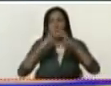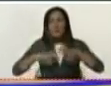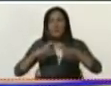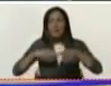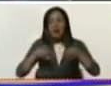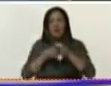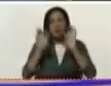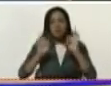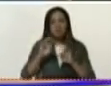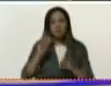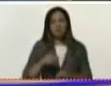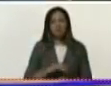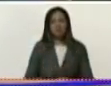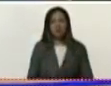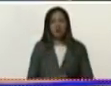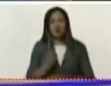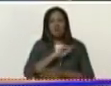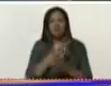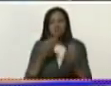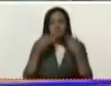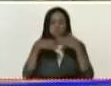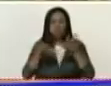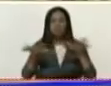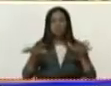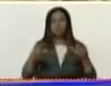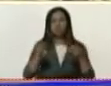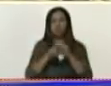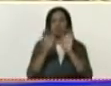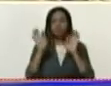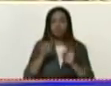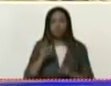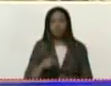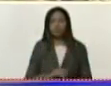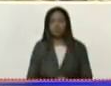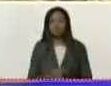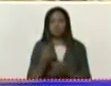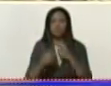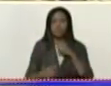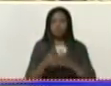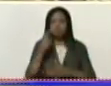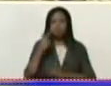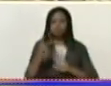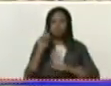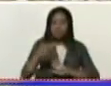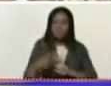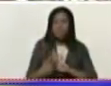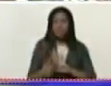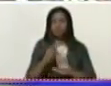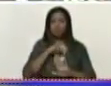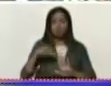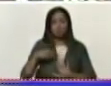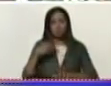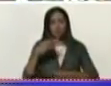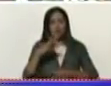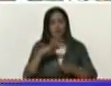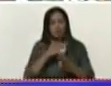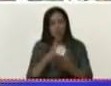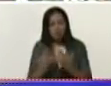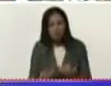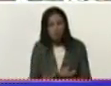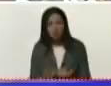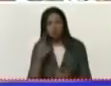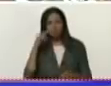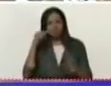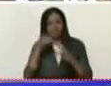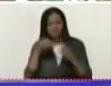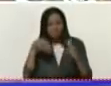campos del poder popular, pero además estuvimos viendo, metiéndole el ojo,